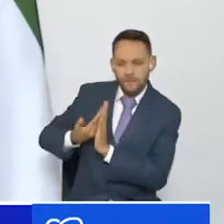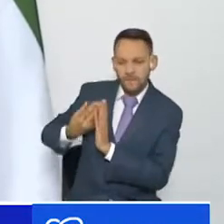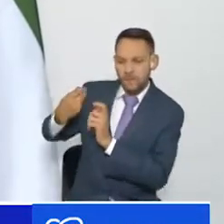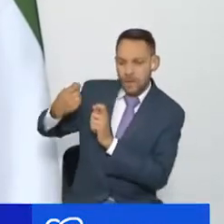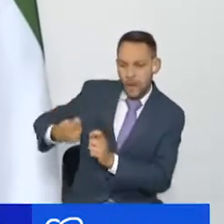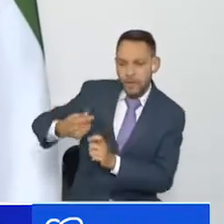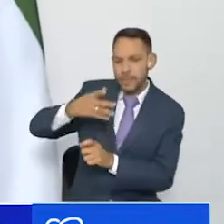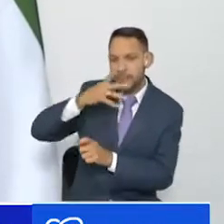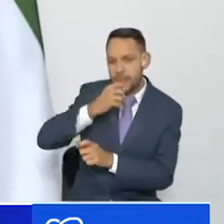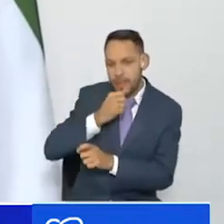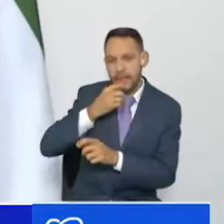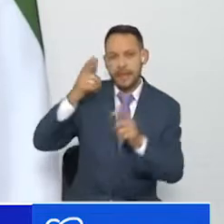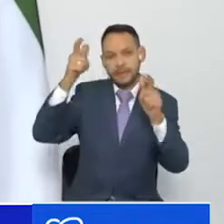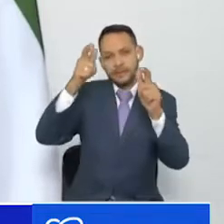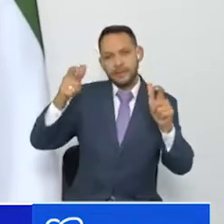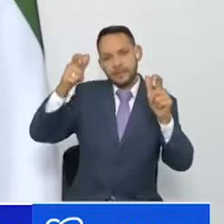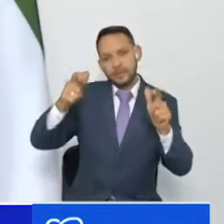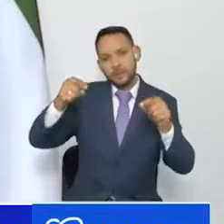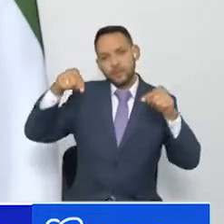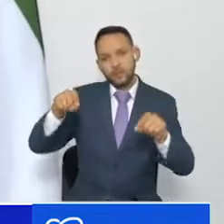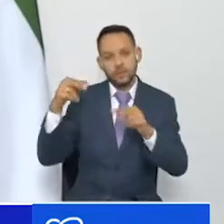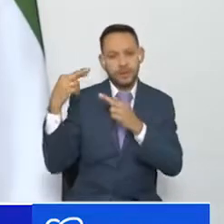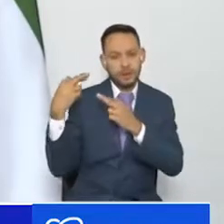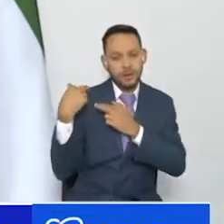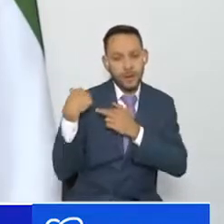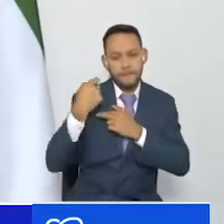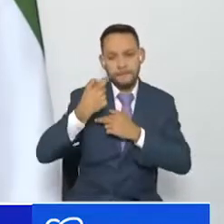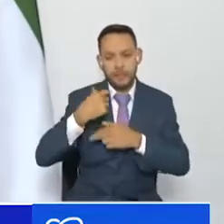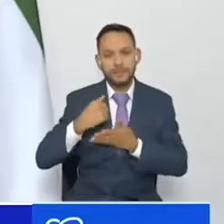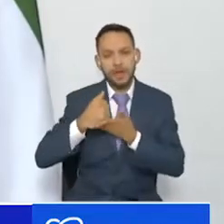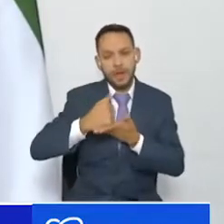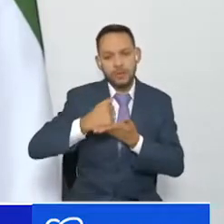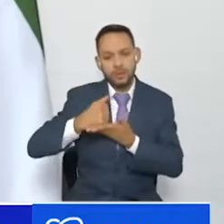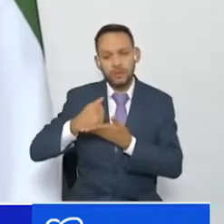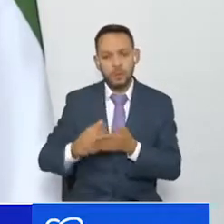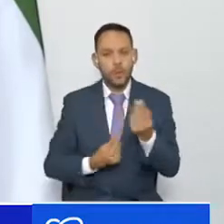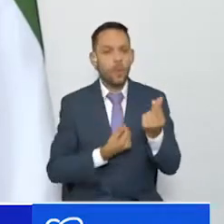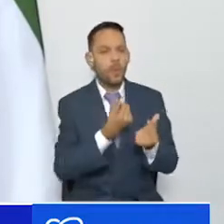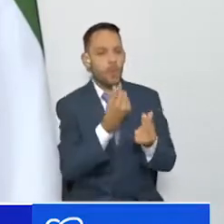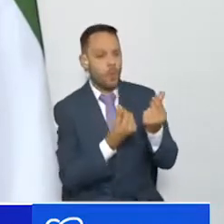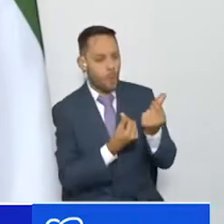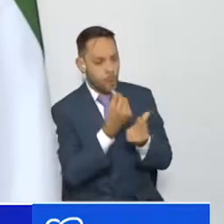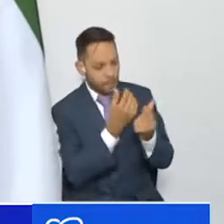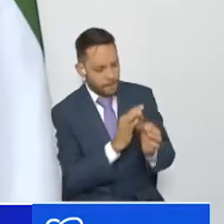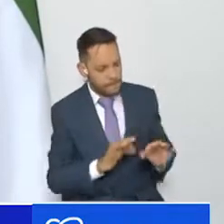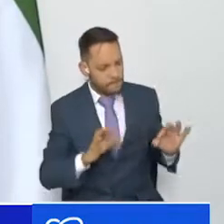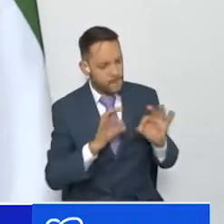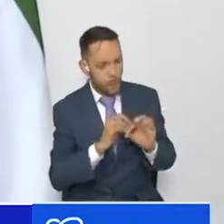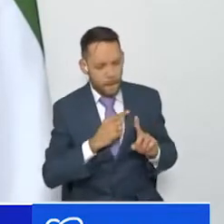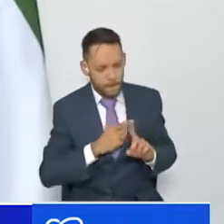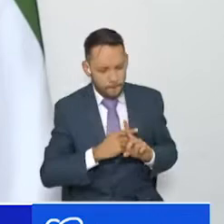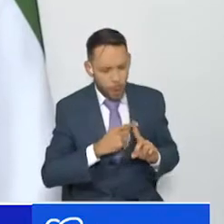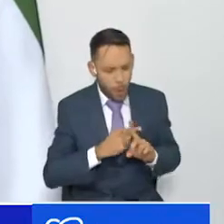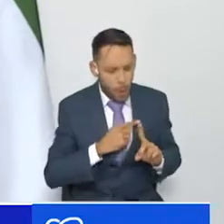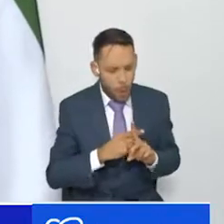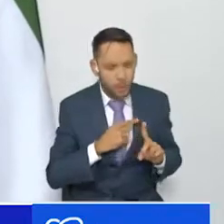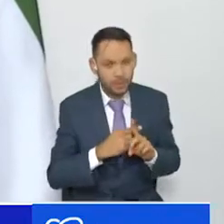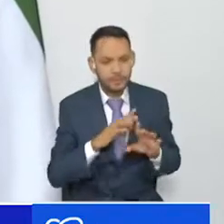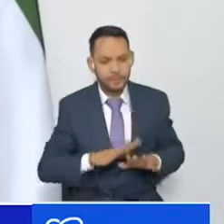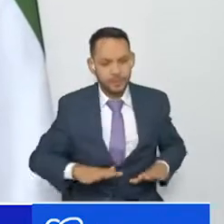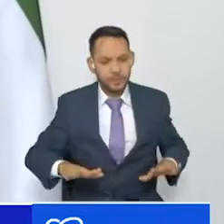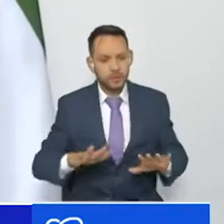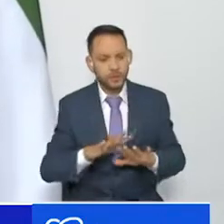asume la responsabilidad de darles este alivio económico así que vengo muy contento creo que eso es un alivio grande en un